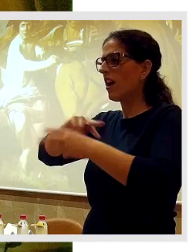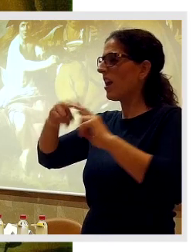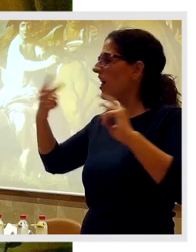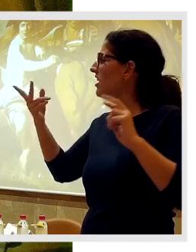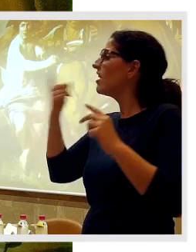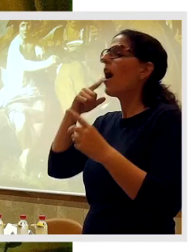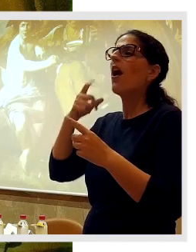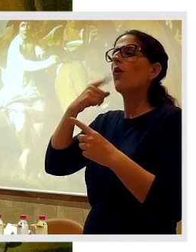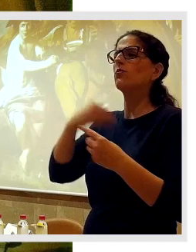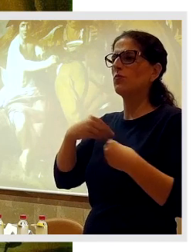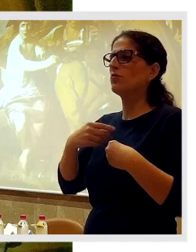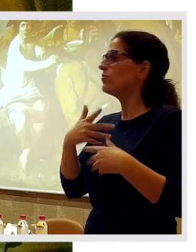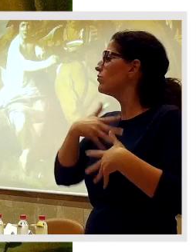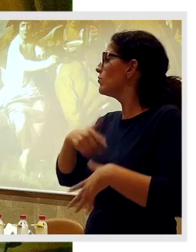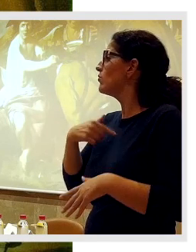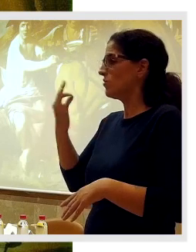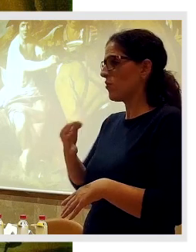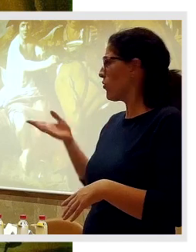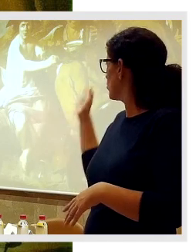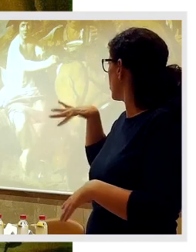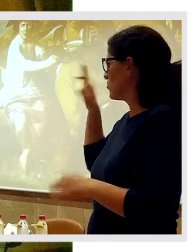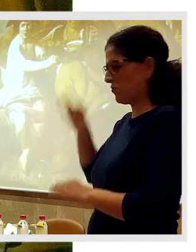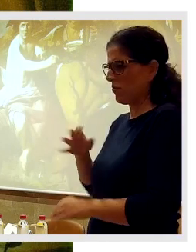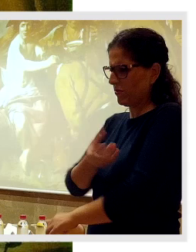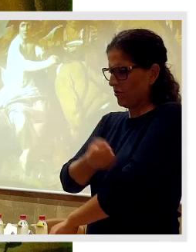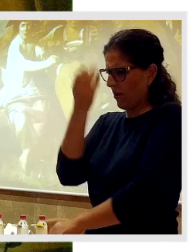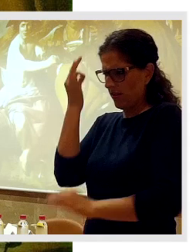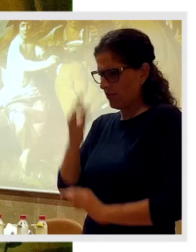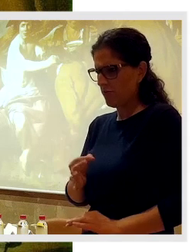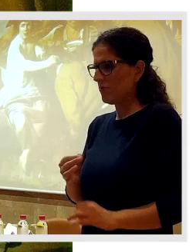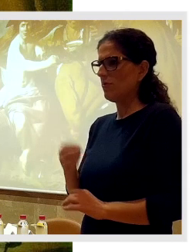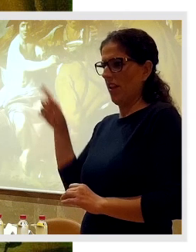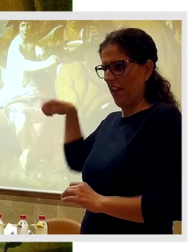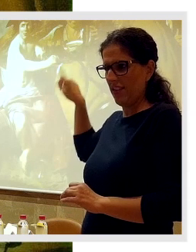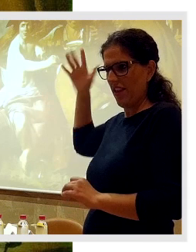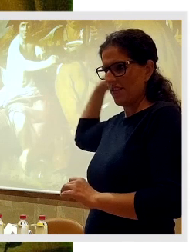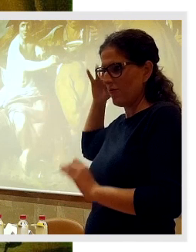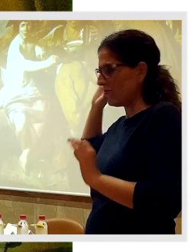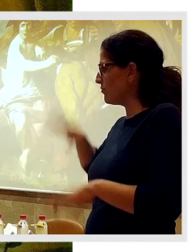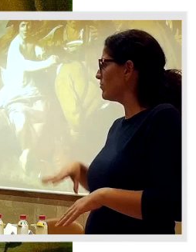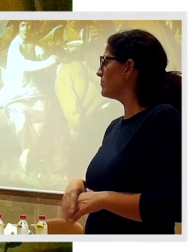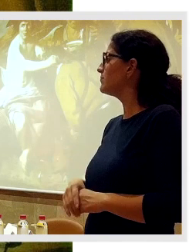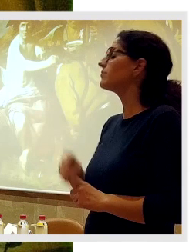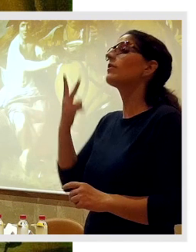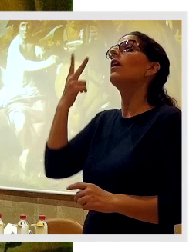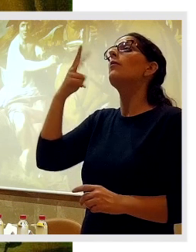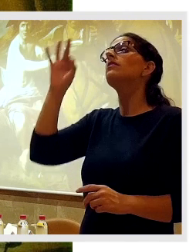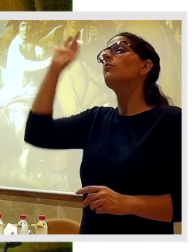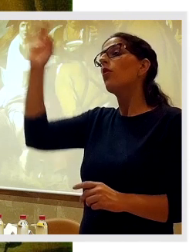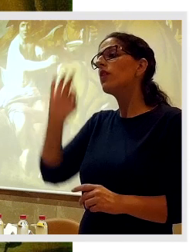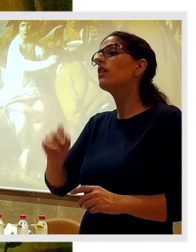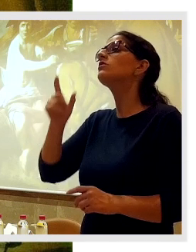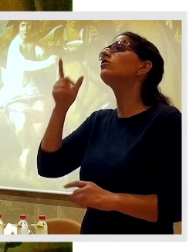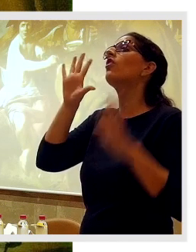sus costumbres, pues tendrían un poquito la tensión alta. Mirad, si el 10% o el 20% de la población